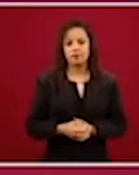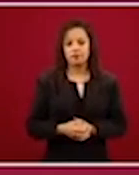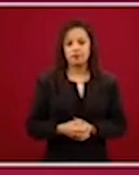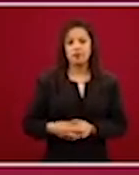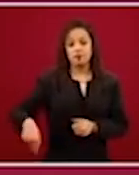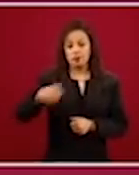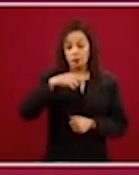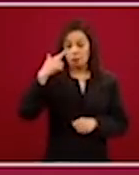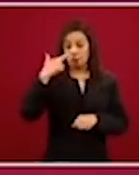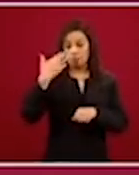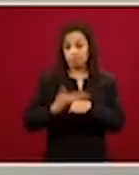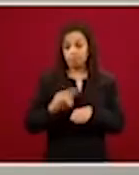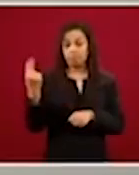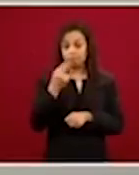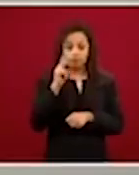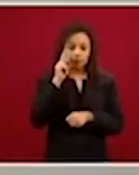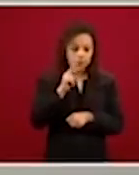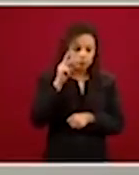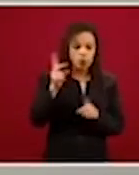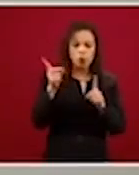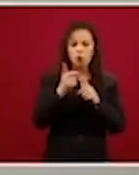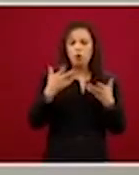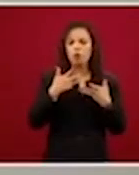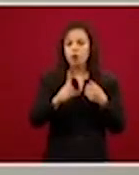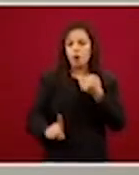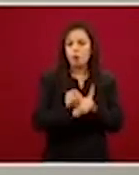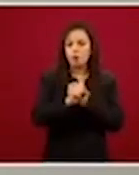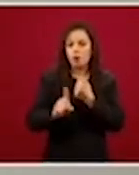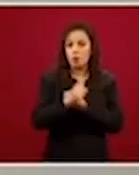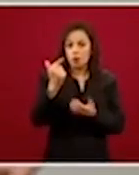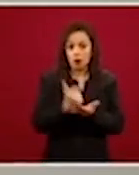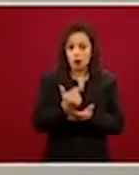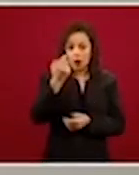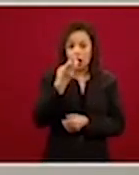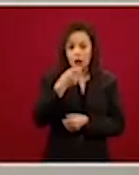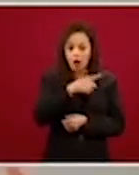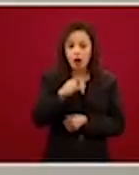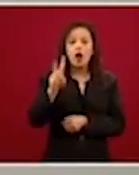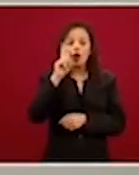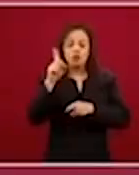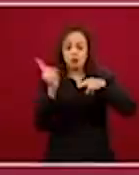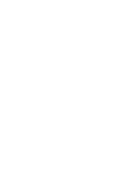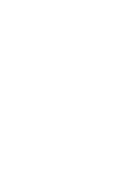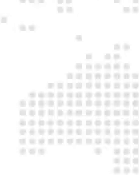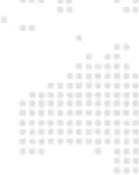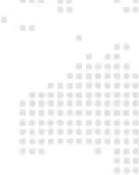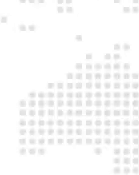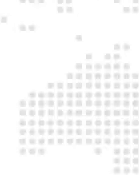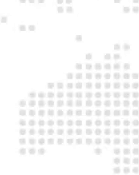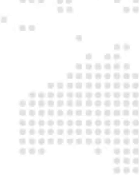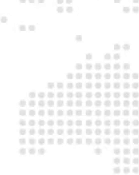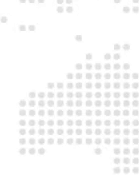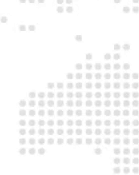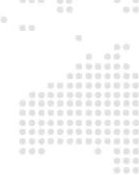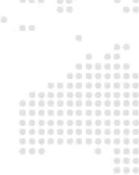quitar trabas burocráticas hacer mucho más simple el proceso de alcanzar la atención